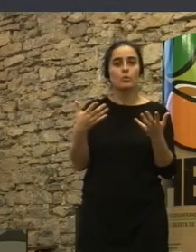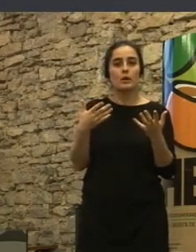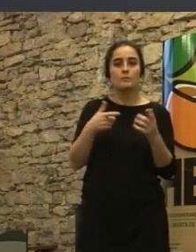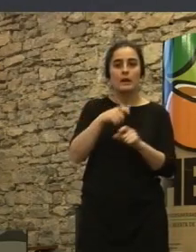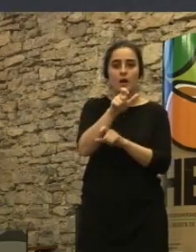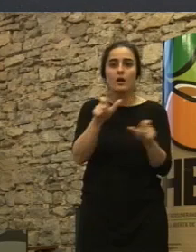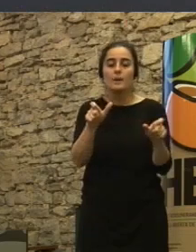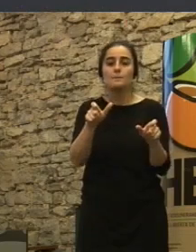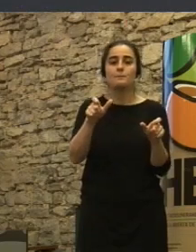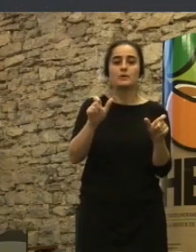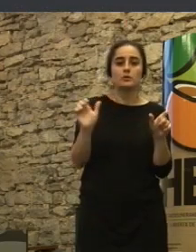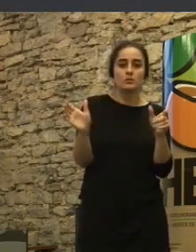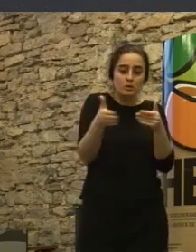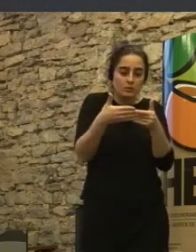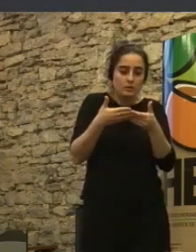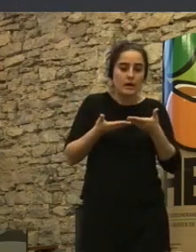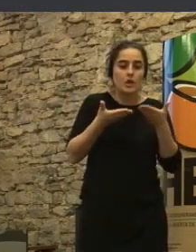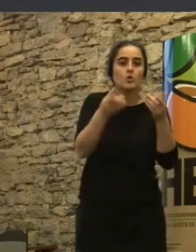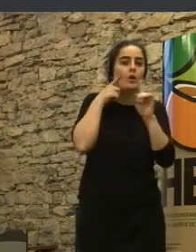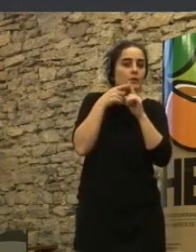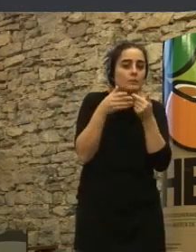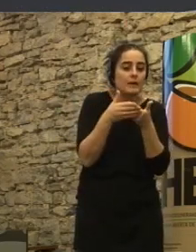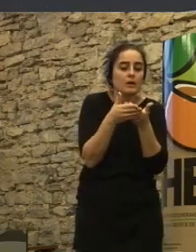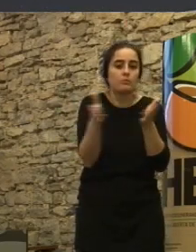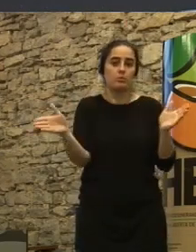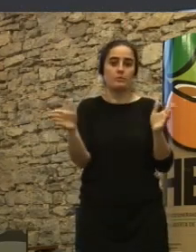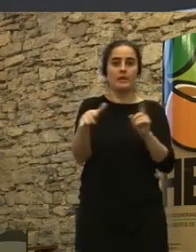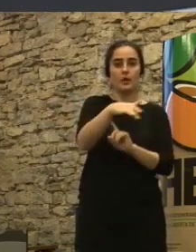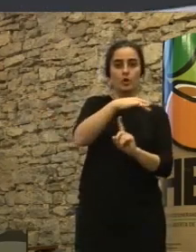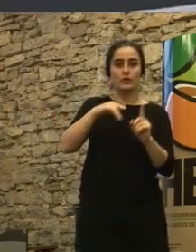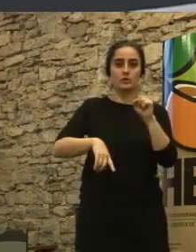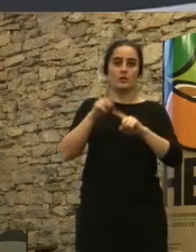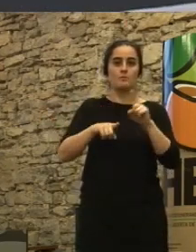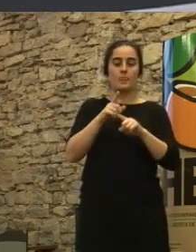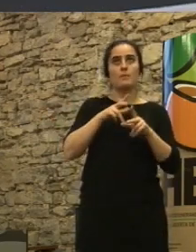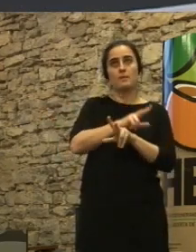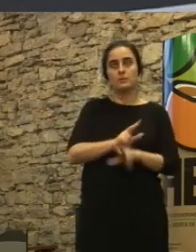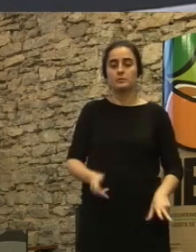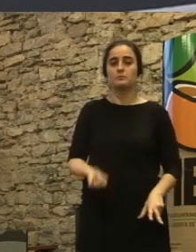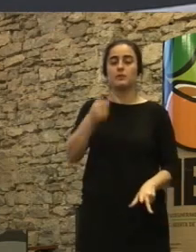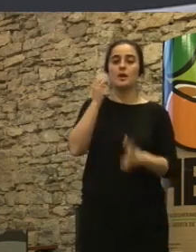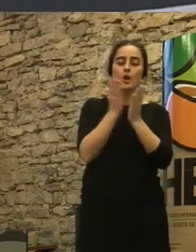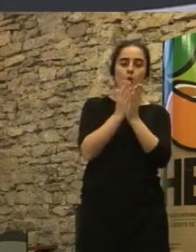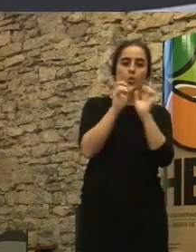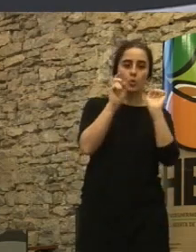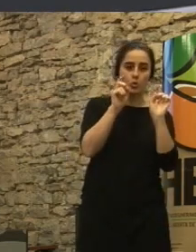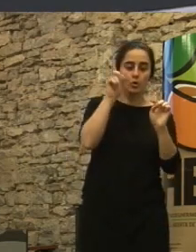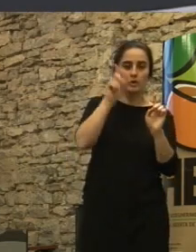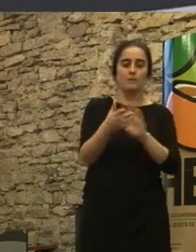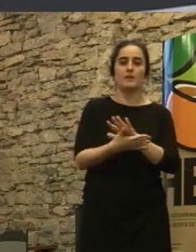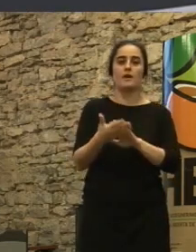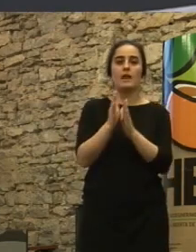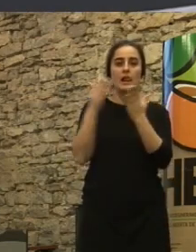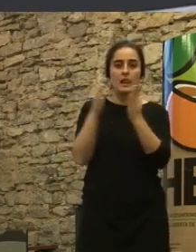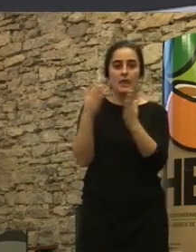introvertidos a abrirse un poco más, a relajarse un poco más en ciertos contextos, hace cursos, ha hecho un libro, ha hecho un TED Talk donde habla